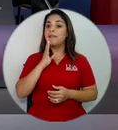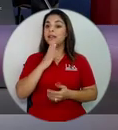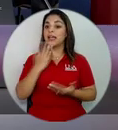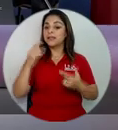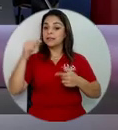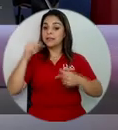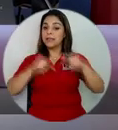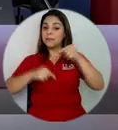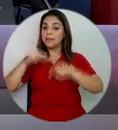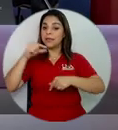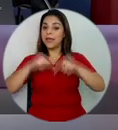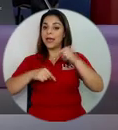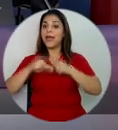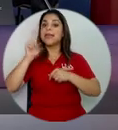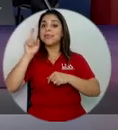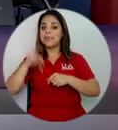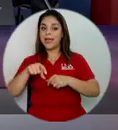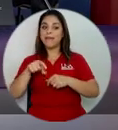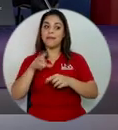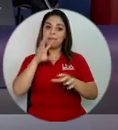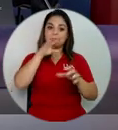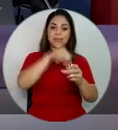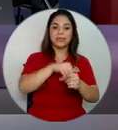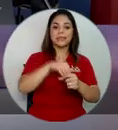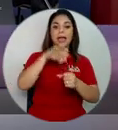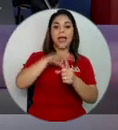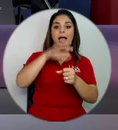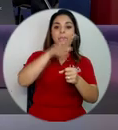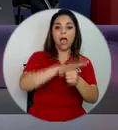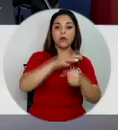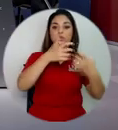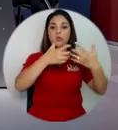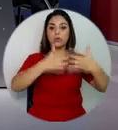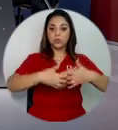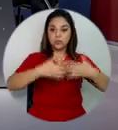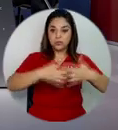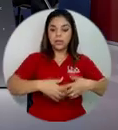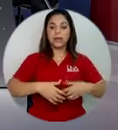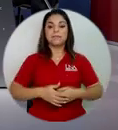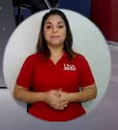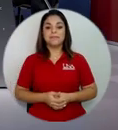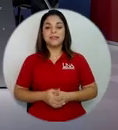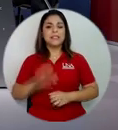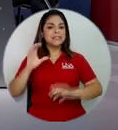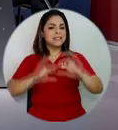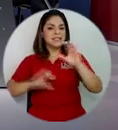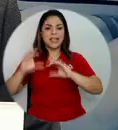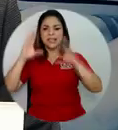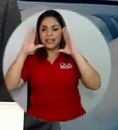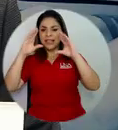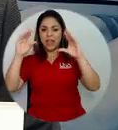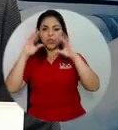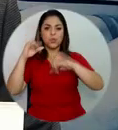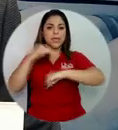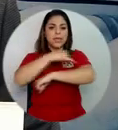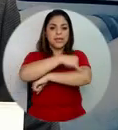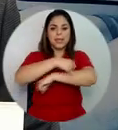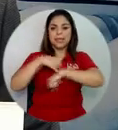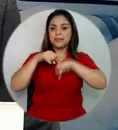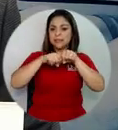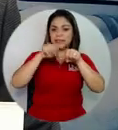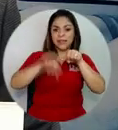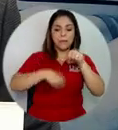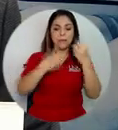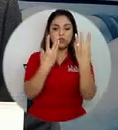la química debe incursionar en el campo de la agroindustria. Así es. De ciencias de datos, ingeniería de